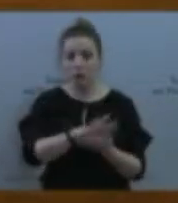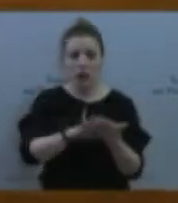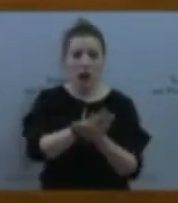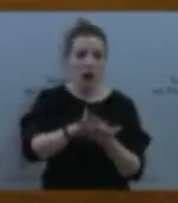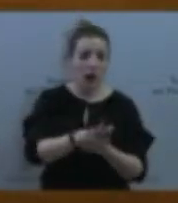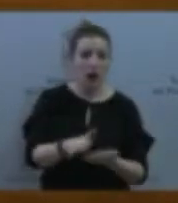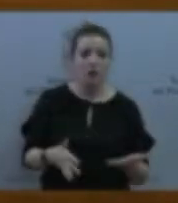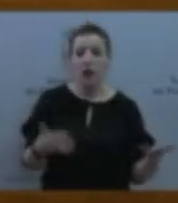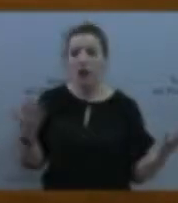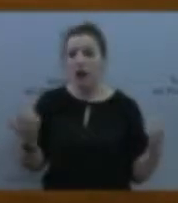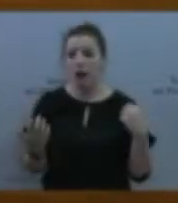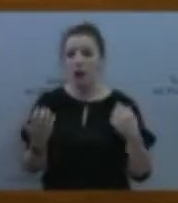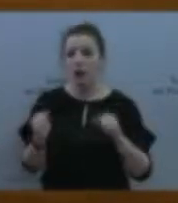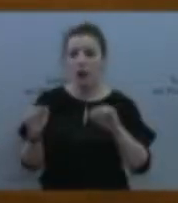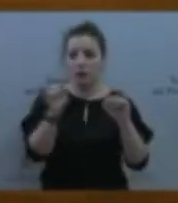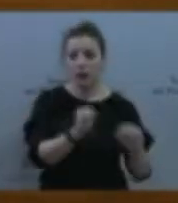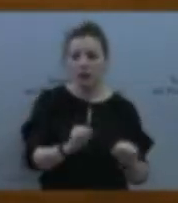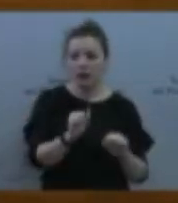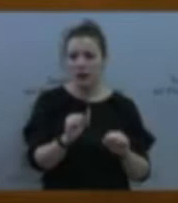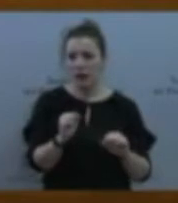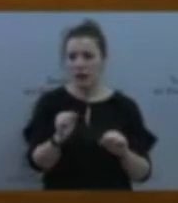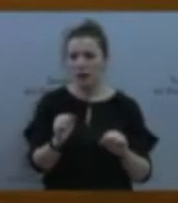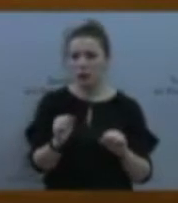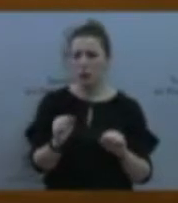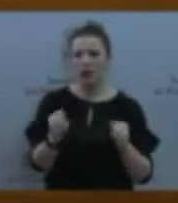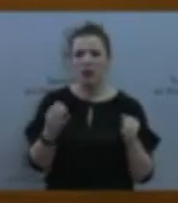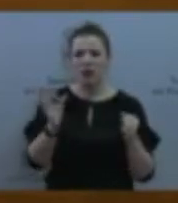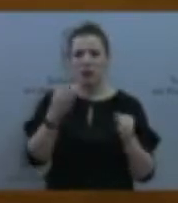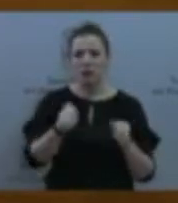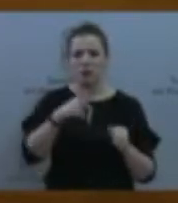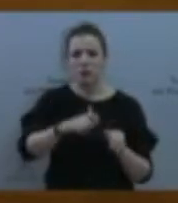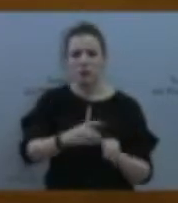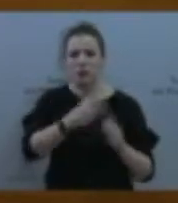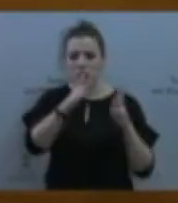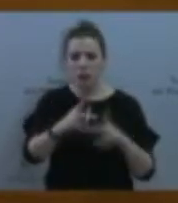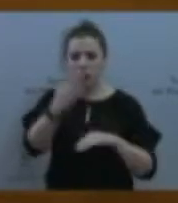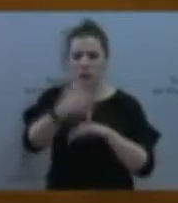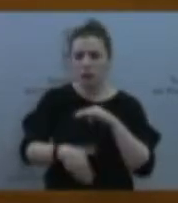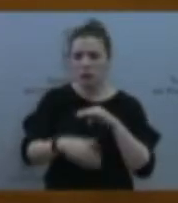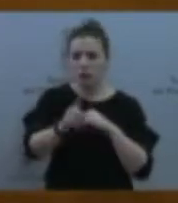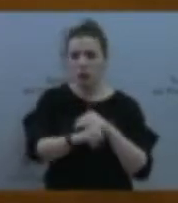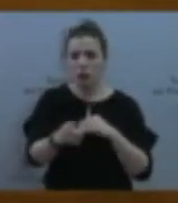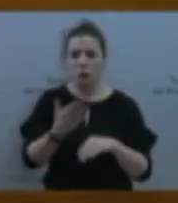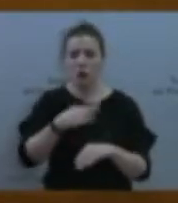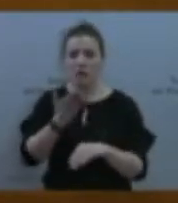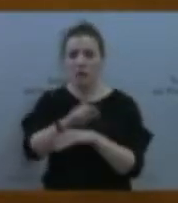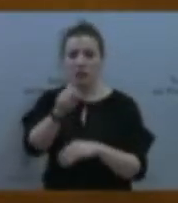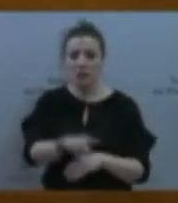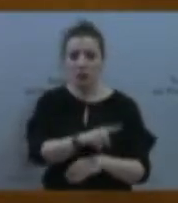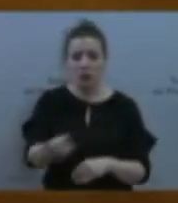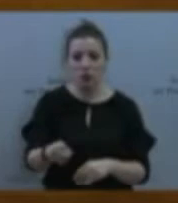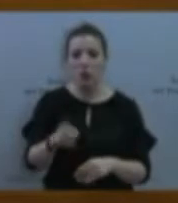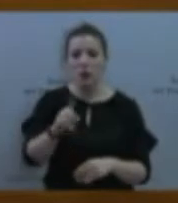de los síndicos, que se aumenten las restricciones para quién se puede presentar y no, sobre todo para evitar los casos más bochornosos que hemos tenido aquí en Asturias. Eso está